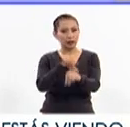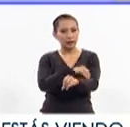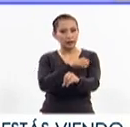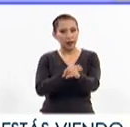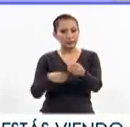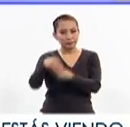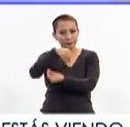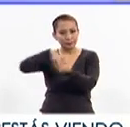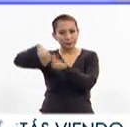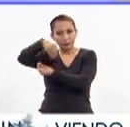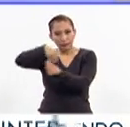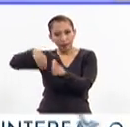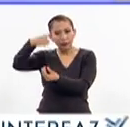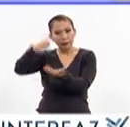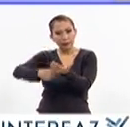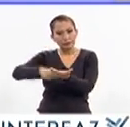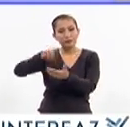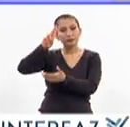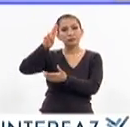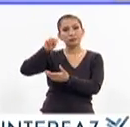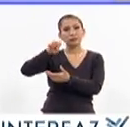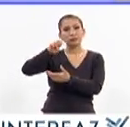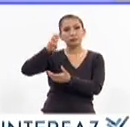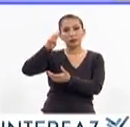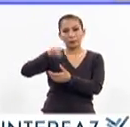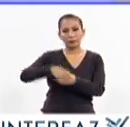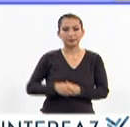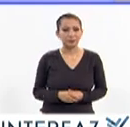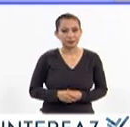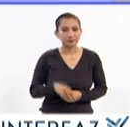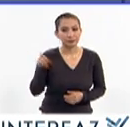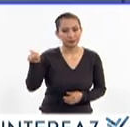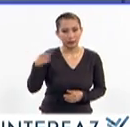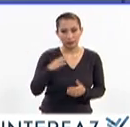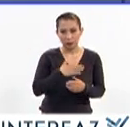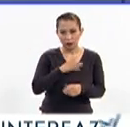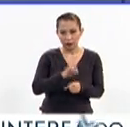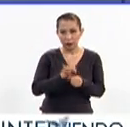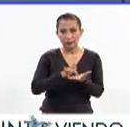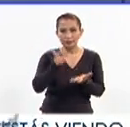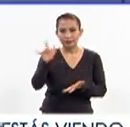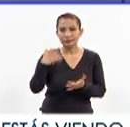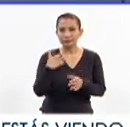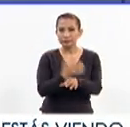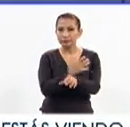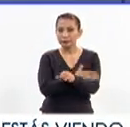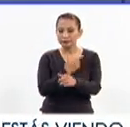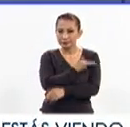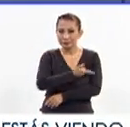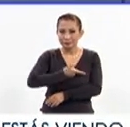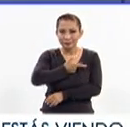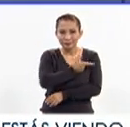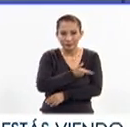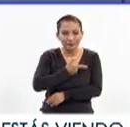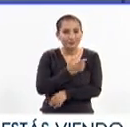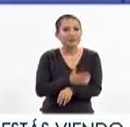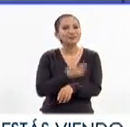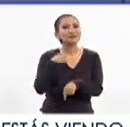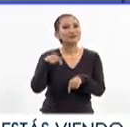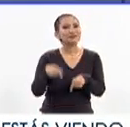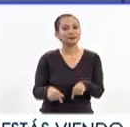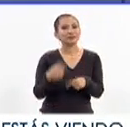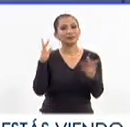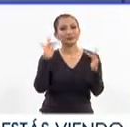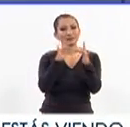Energías Renovables de la Universidad Nacional Autónoma de México, la UNAM. Muy buenos días, gracias por acompañarnos. Es un placer que nos